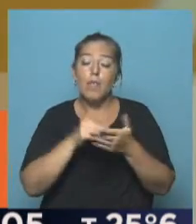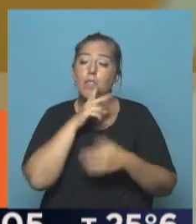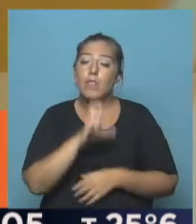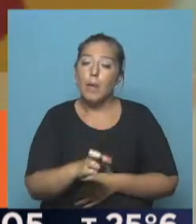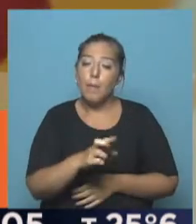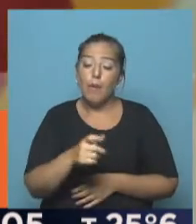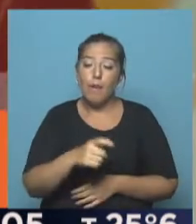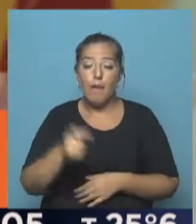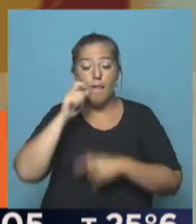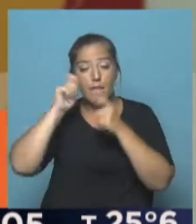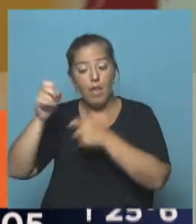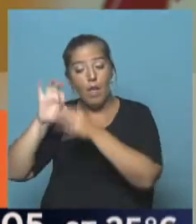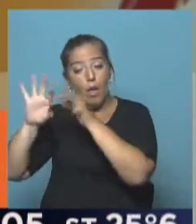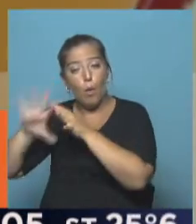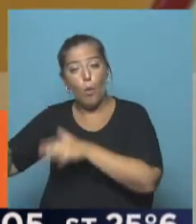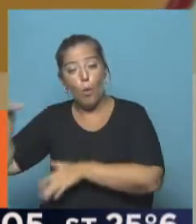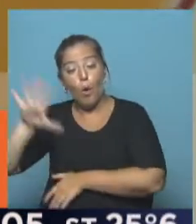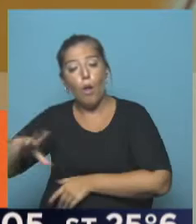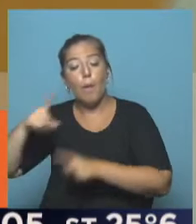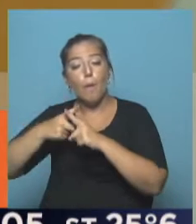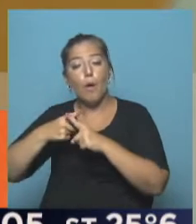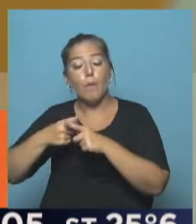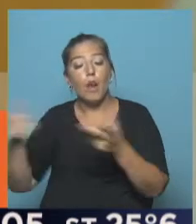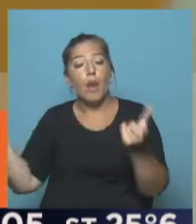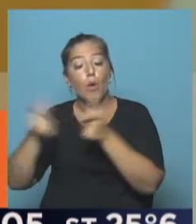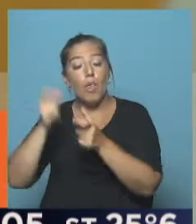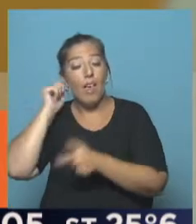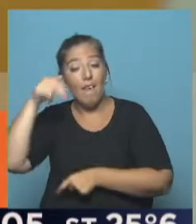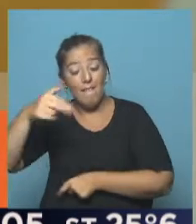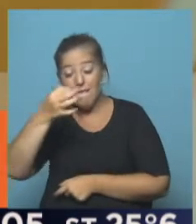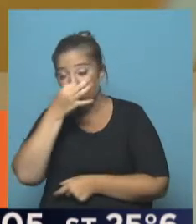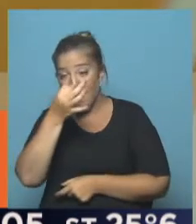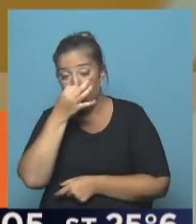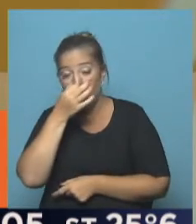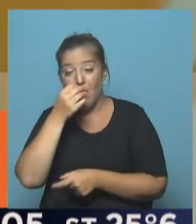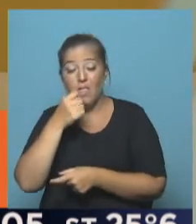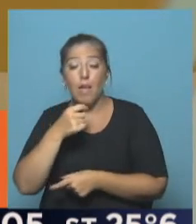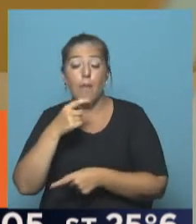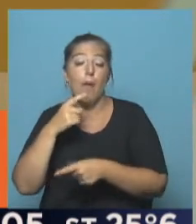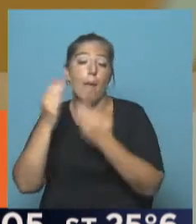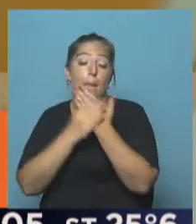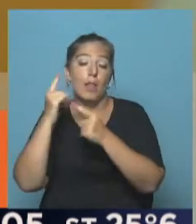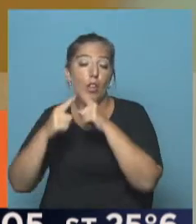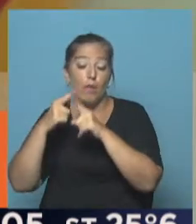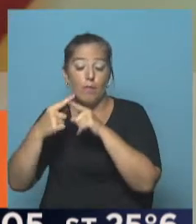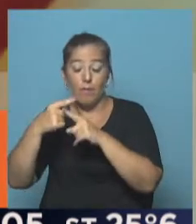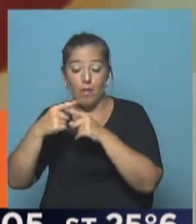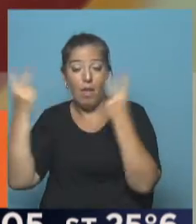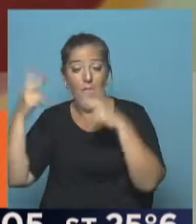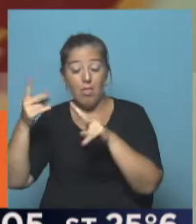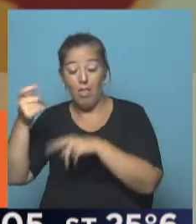han visitado Europa con motivo de la reunión del G20, de los cancilleres del G20 y el Consejo de